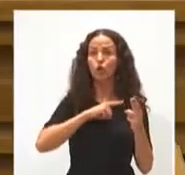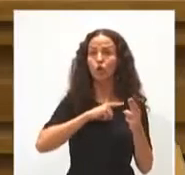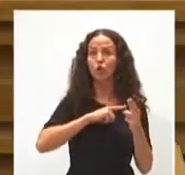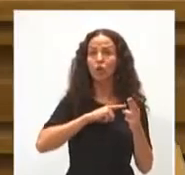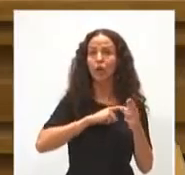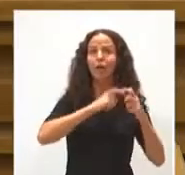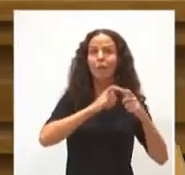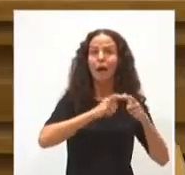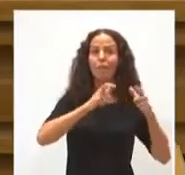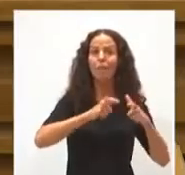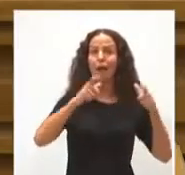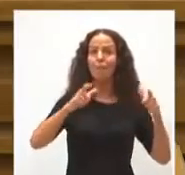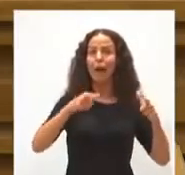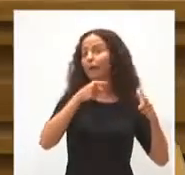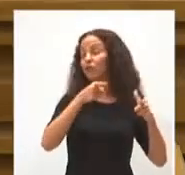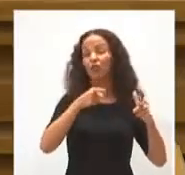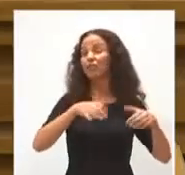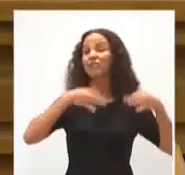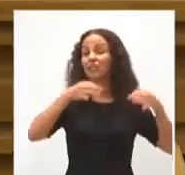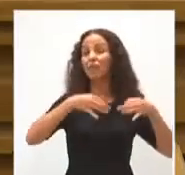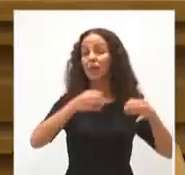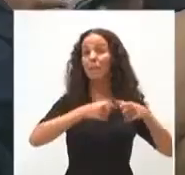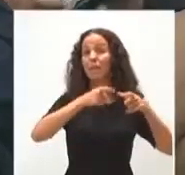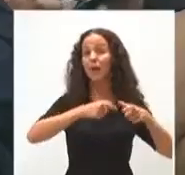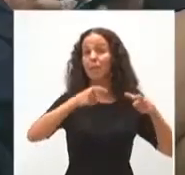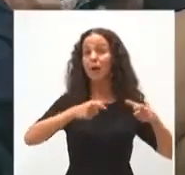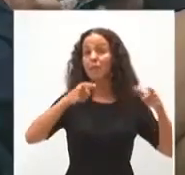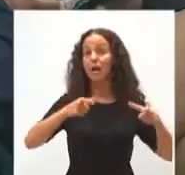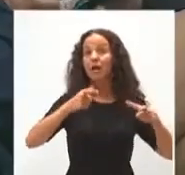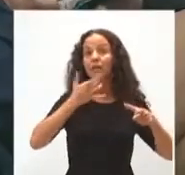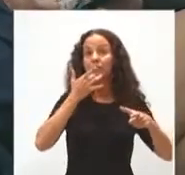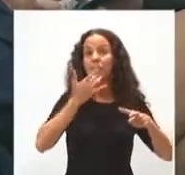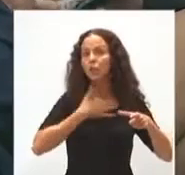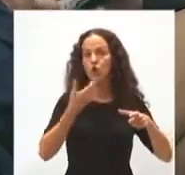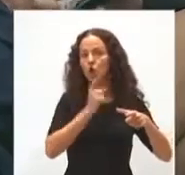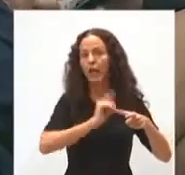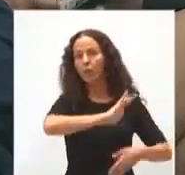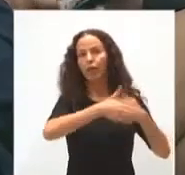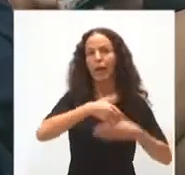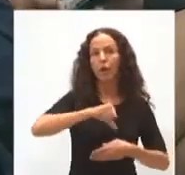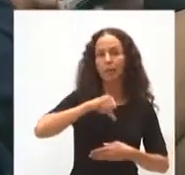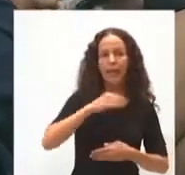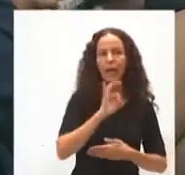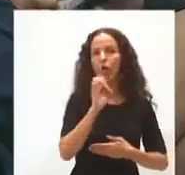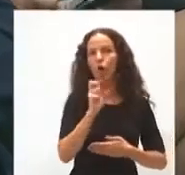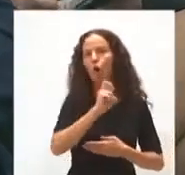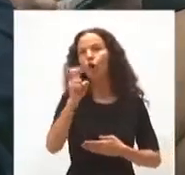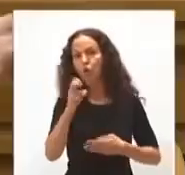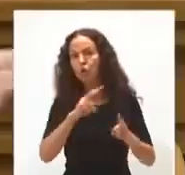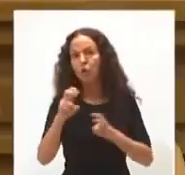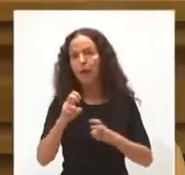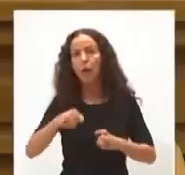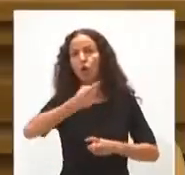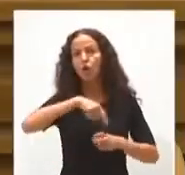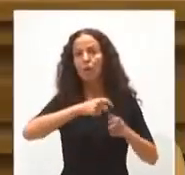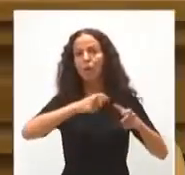se incrementa porque es algo que crece vegetativamente la estamos incrementando si no queremos cerrar hospitales ni para obras la estamos incrementando muy por